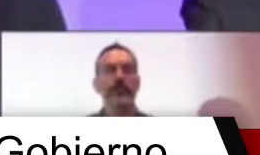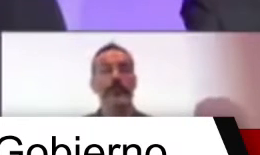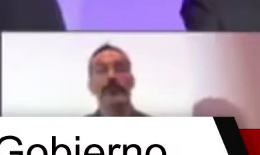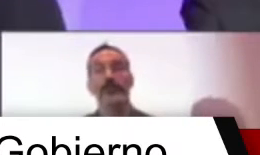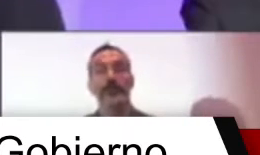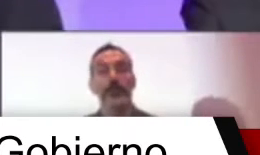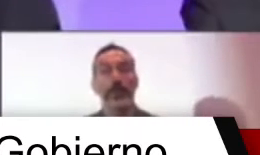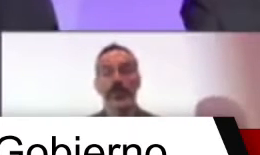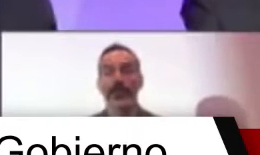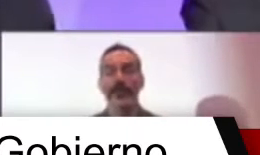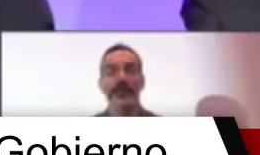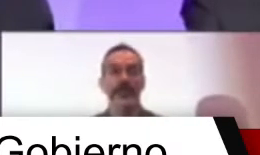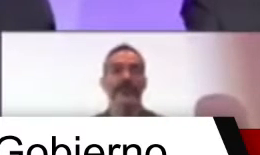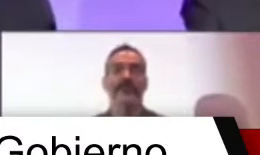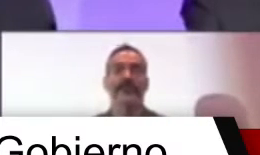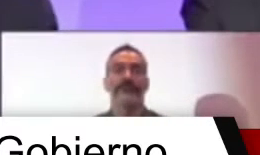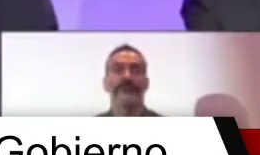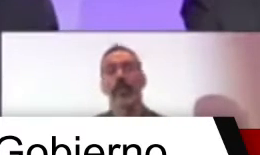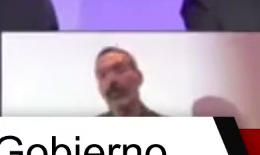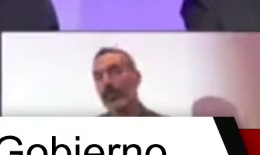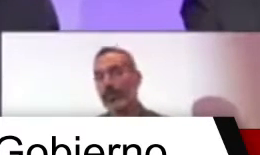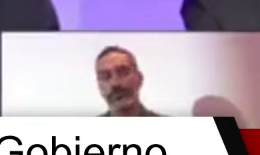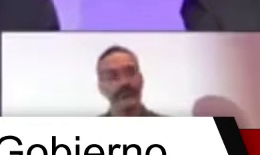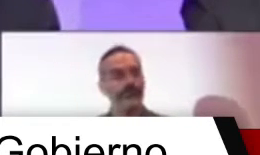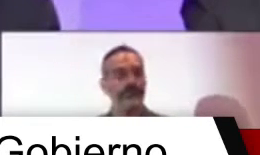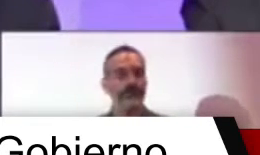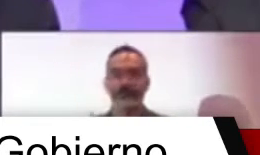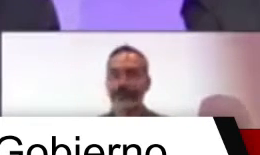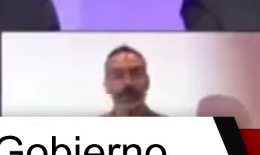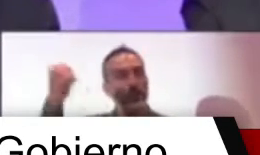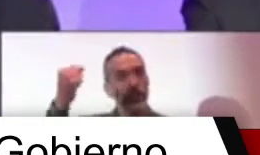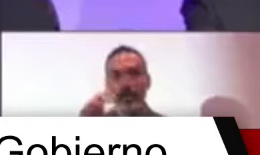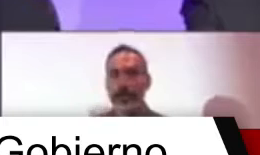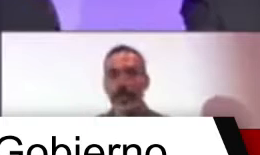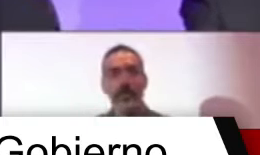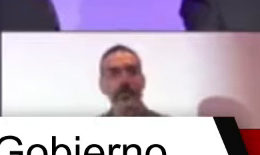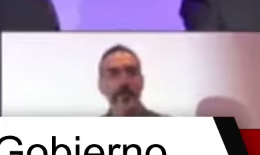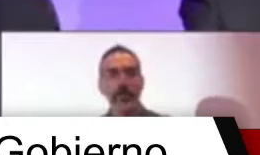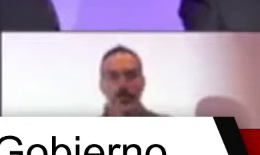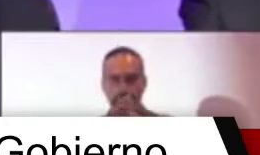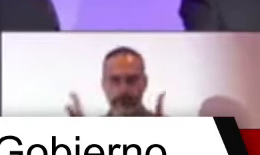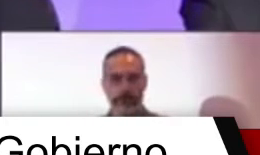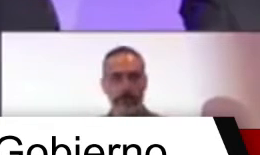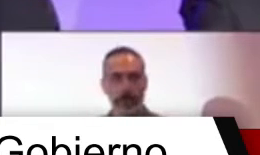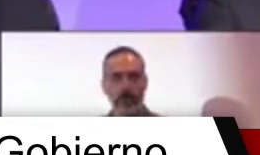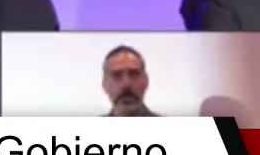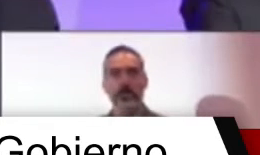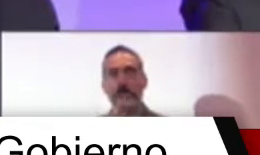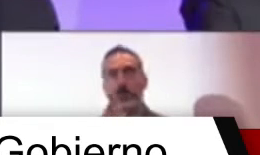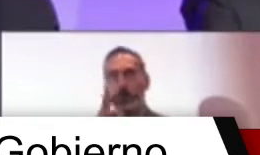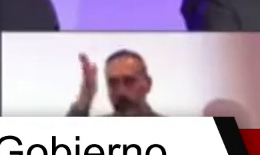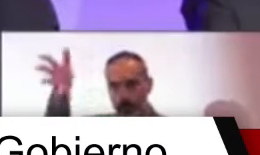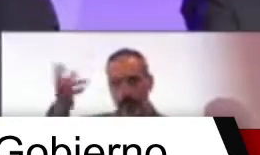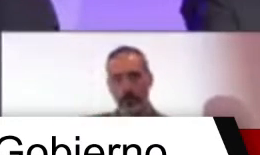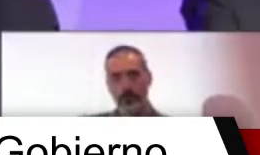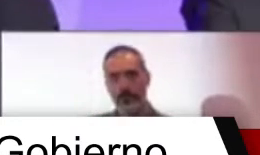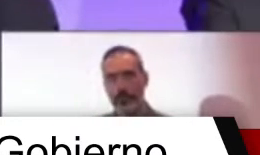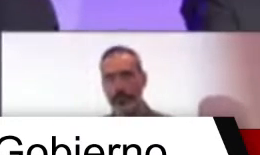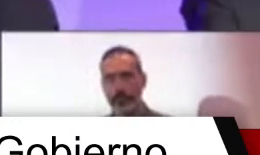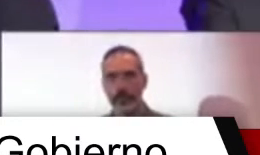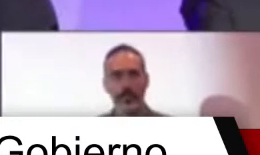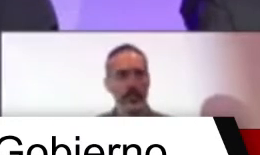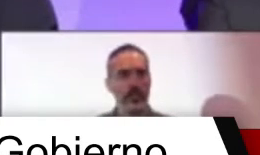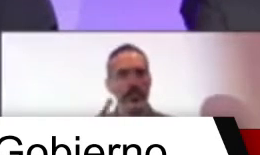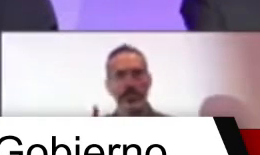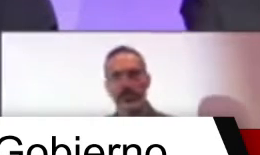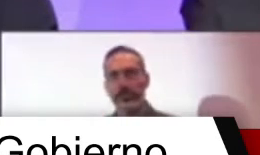para poder lograr un México y una Puebla en paz y un mejor futuro para nuestros hijos. Los invito